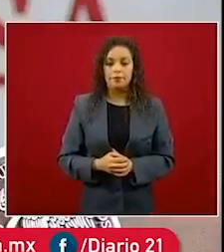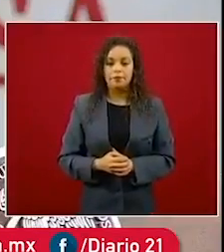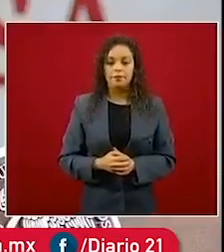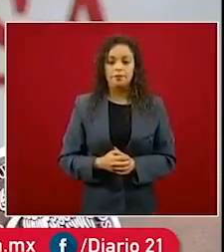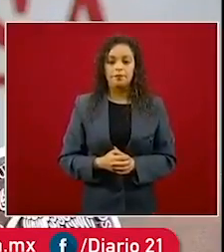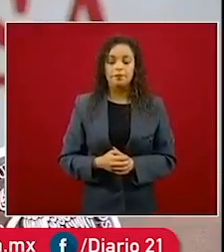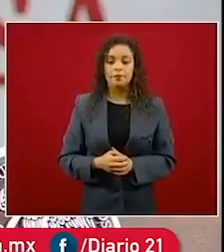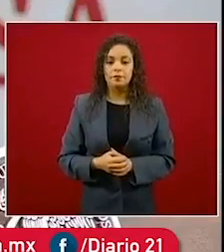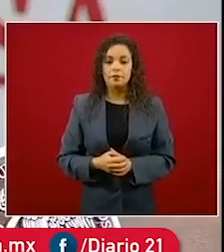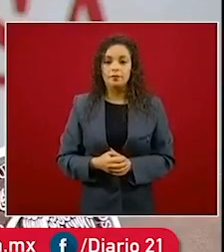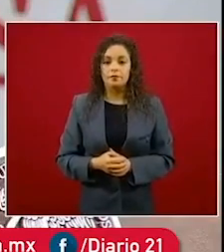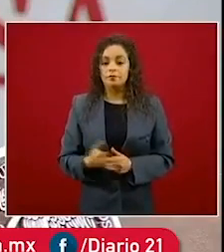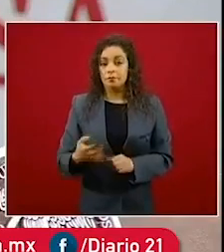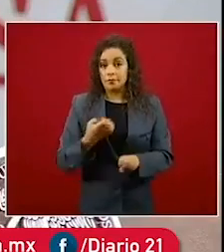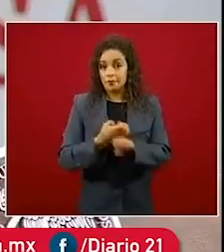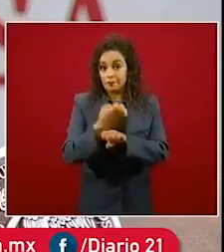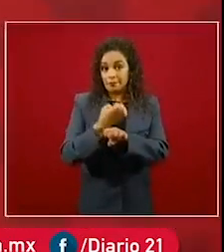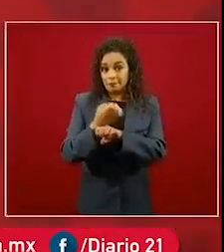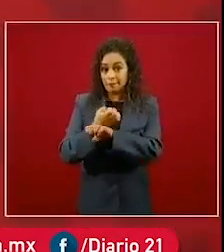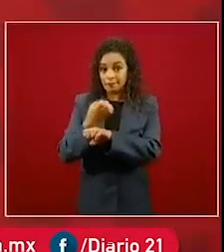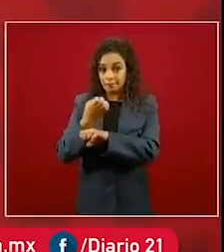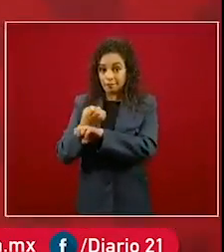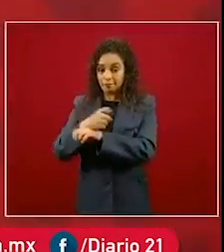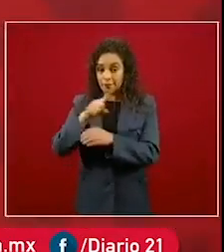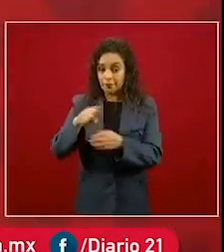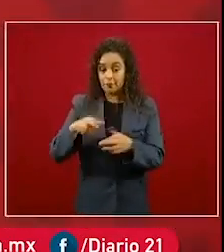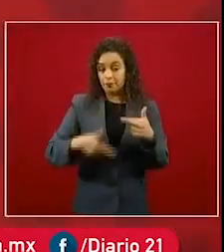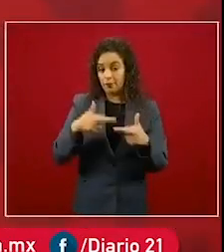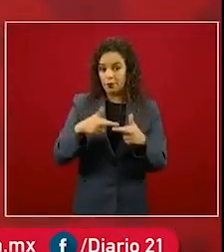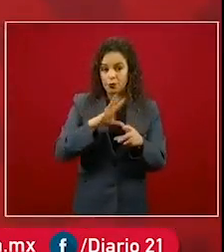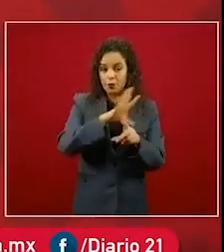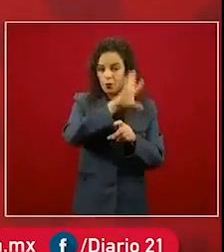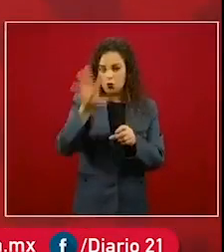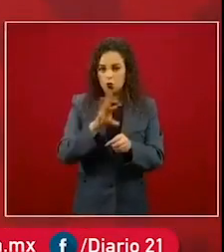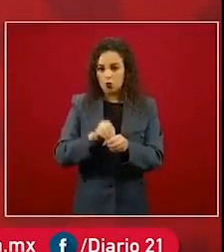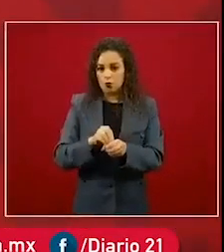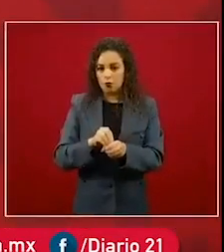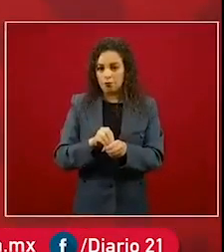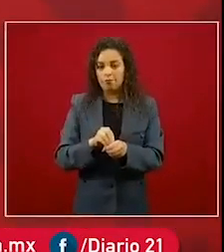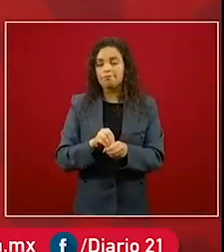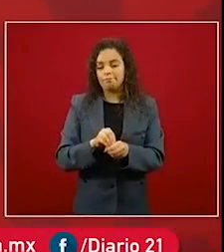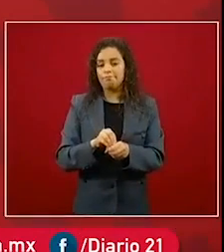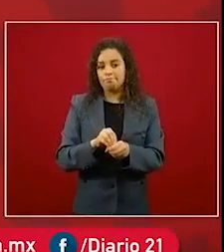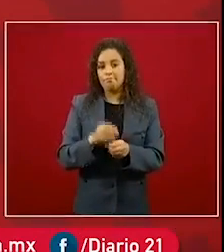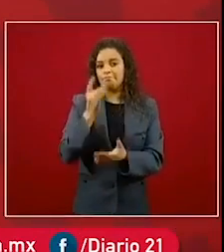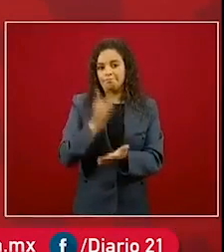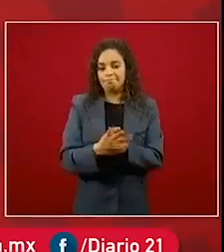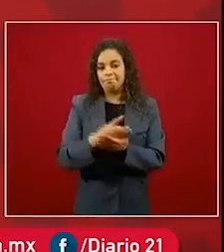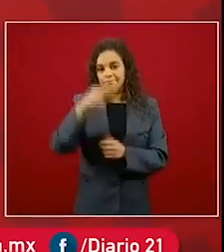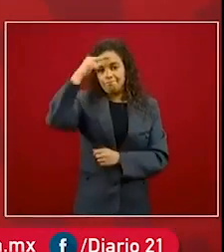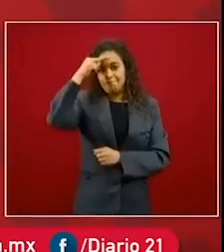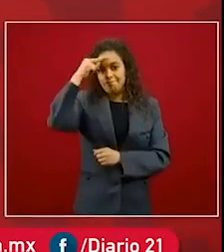cualquier parte del país aunque no haya reparado en que mucha gente que de por sí no cree en el coronavirus con el ejemplo del presidente habrá más